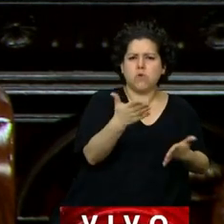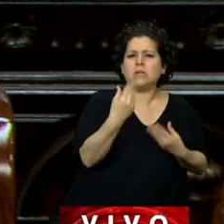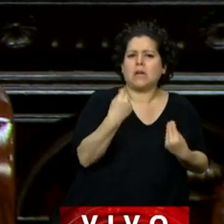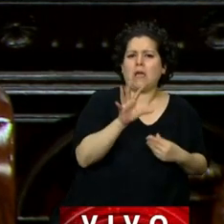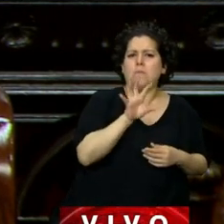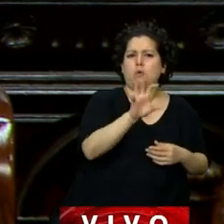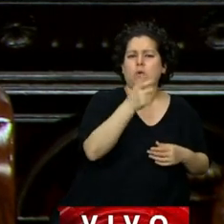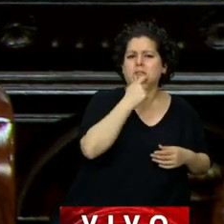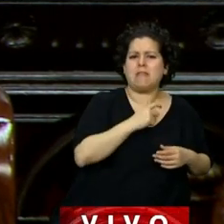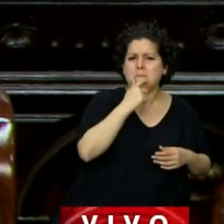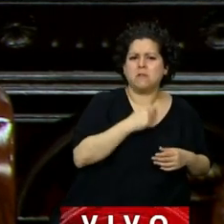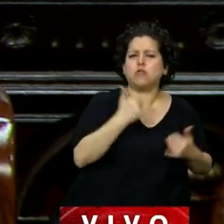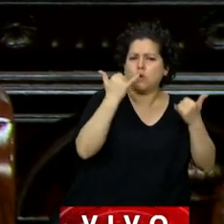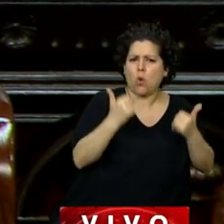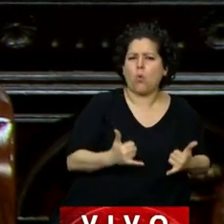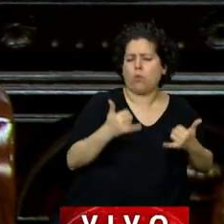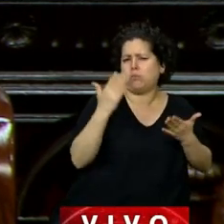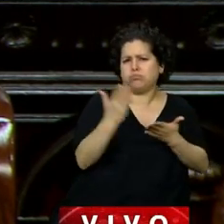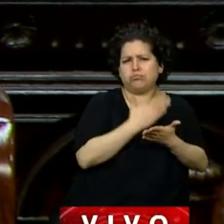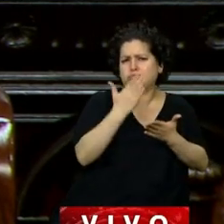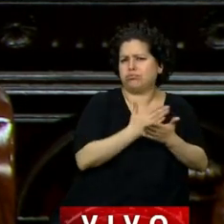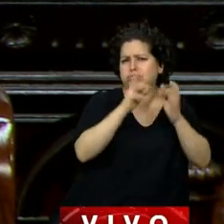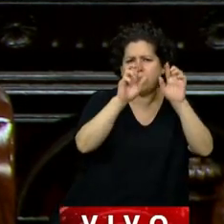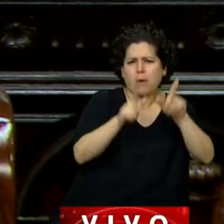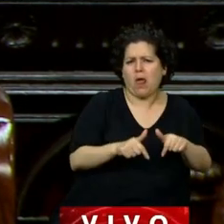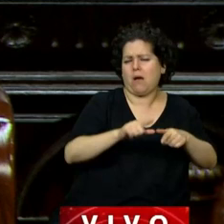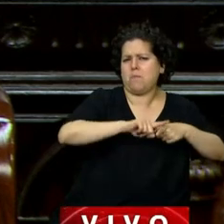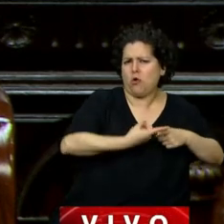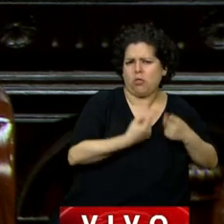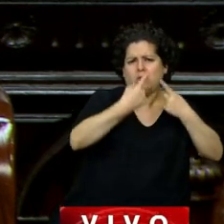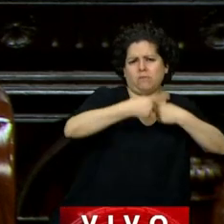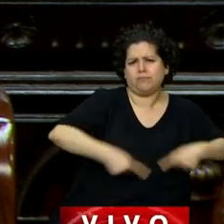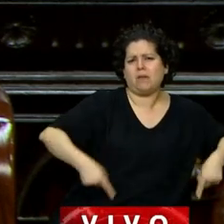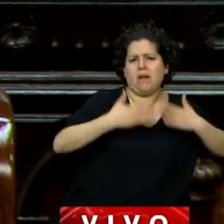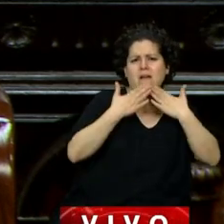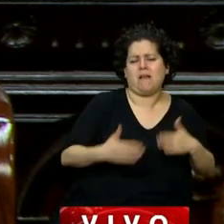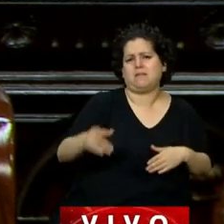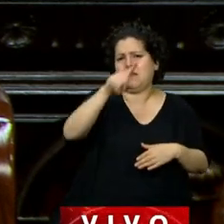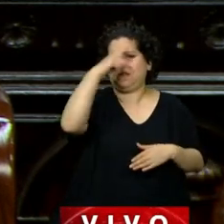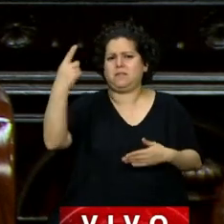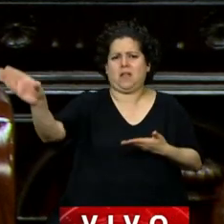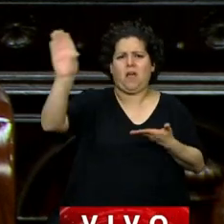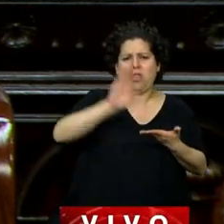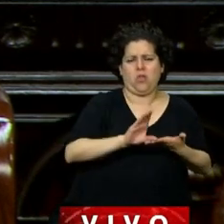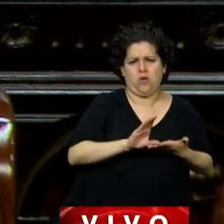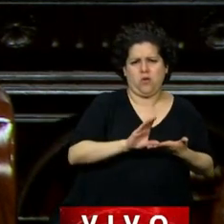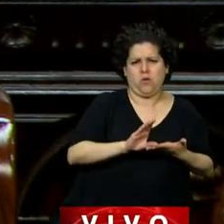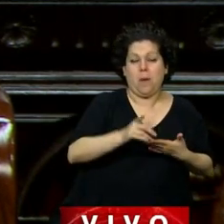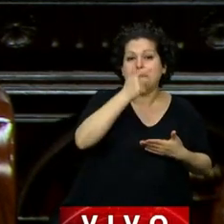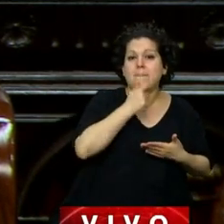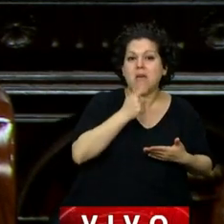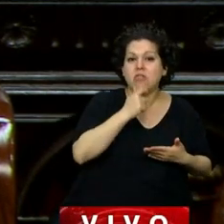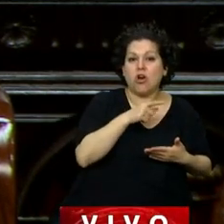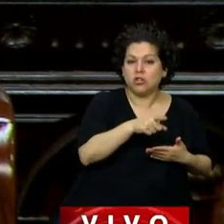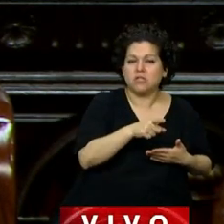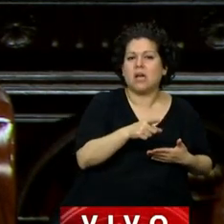de Mendoza ha realizado una batería de políticas públicas con recursos de la Nación. Mendoza es